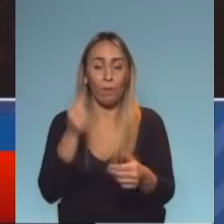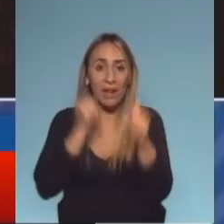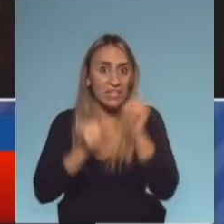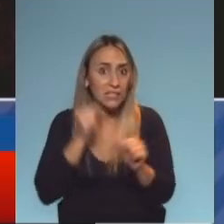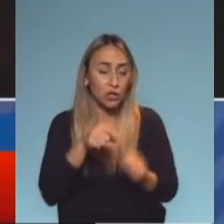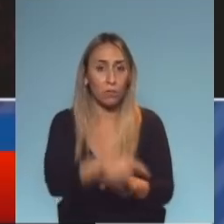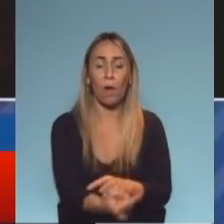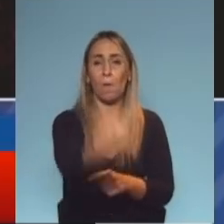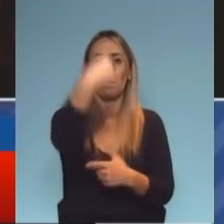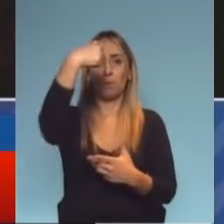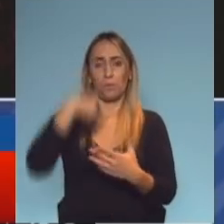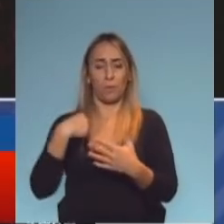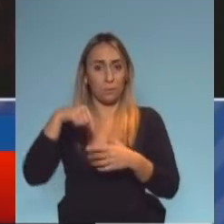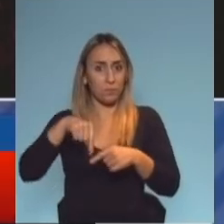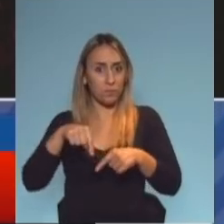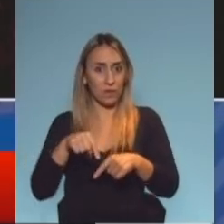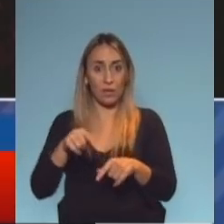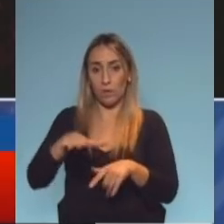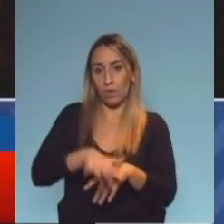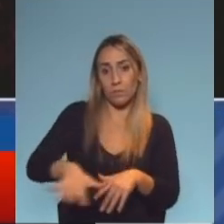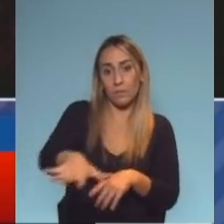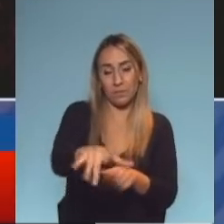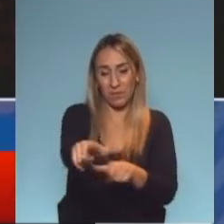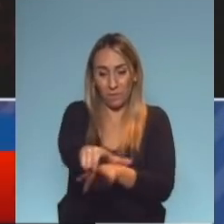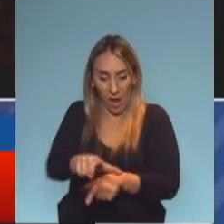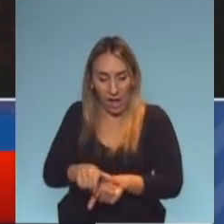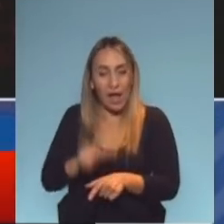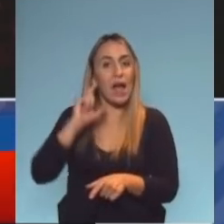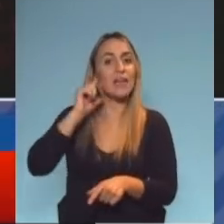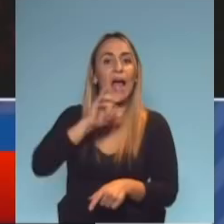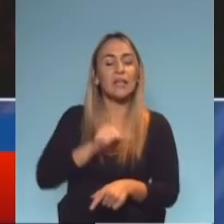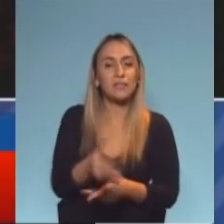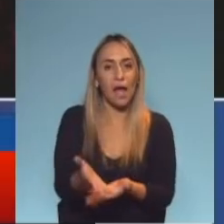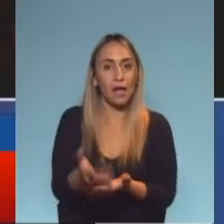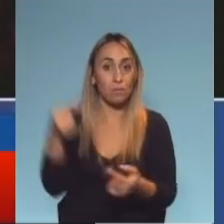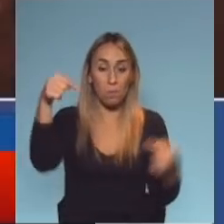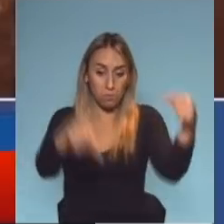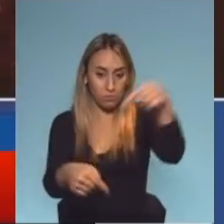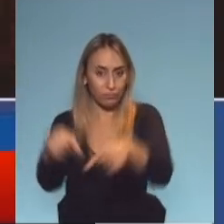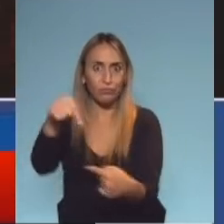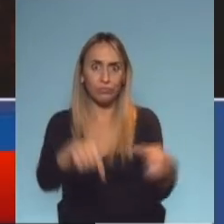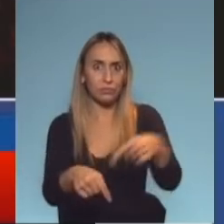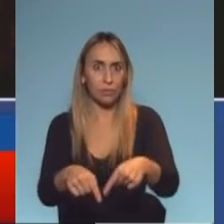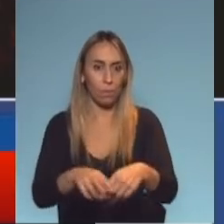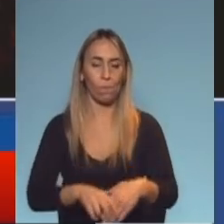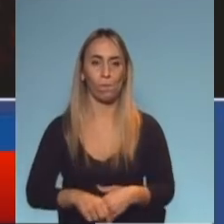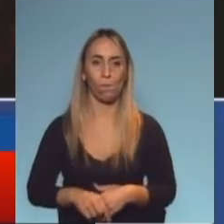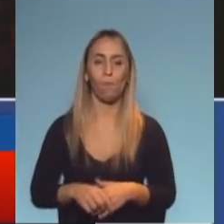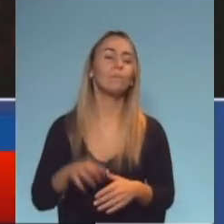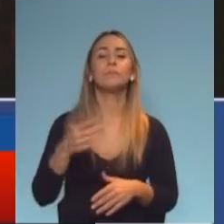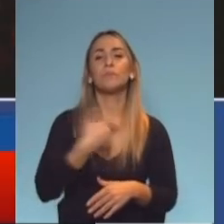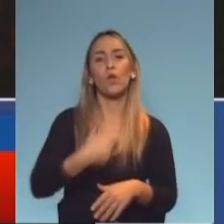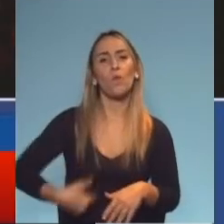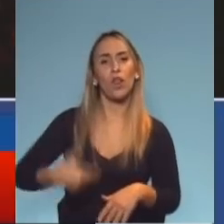que cayeron dentro de la franja de Gaza. Embajadora, ¿qué tal? El gobierno argentino manifestó su posición a partir de